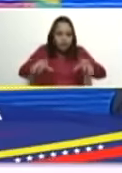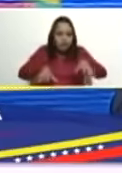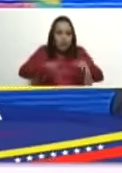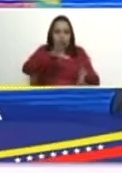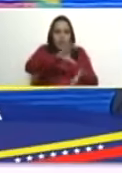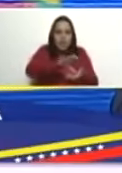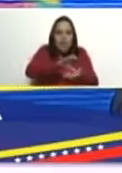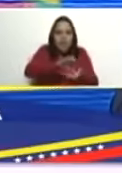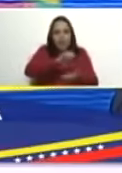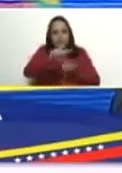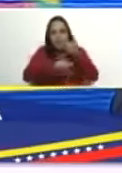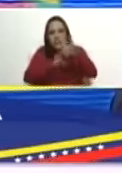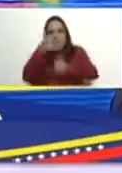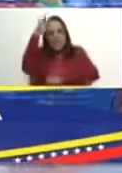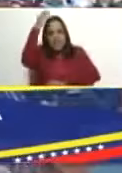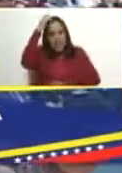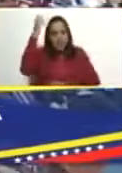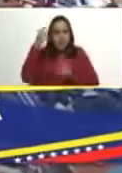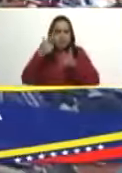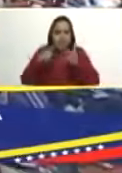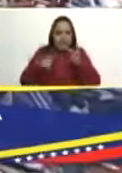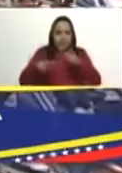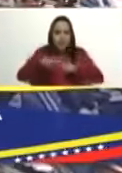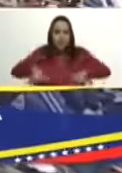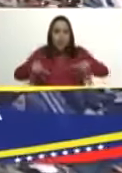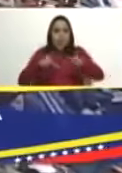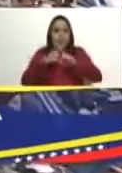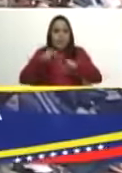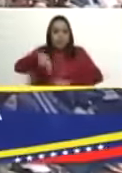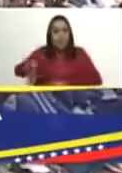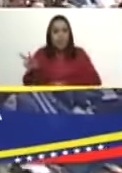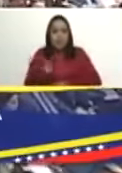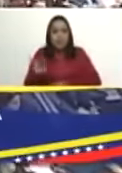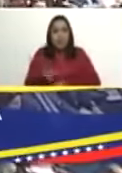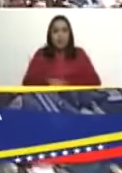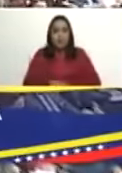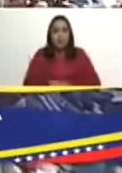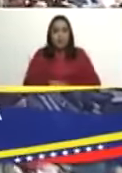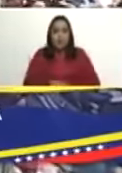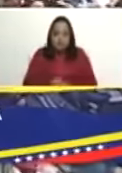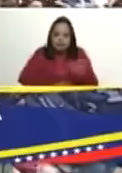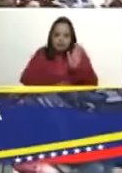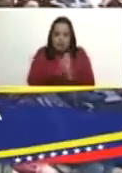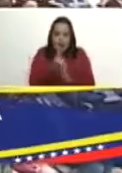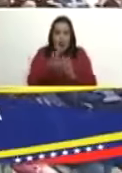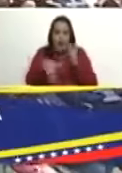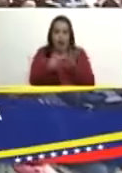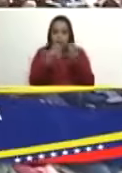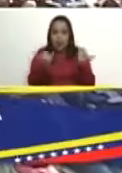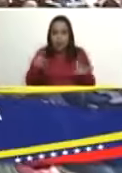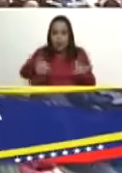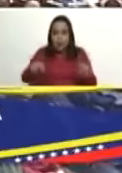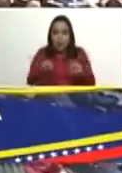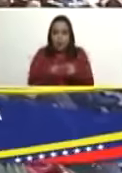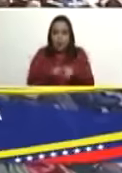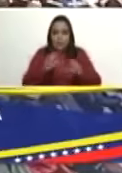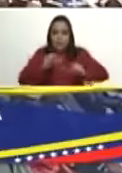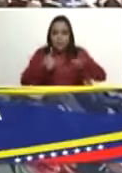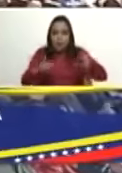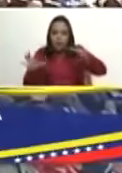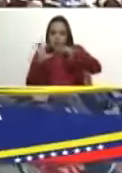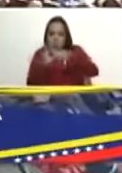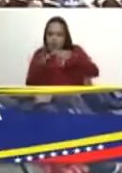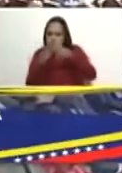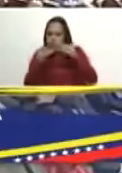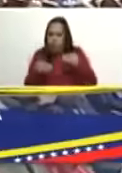capitanías, virreinatos, etcétera, pero en Venezuela la formación del territorio que tenemos hoy ocurrió por la unión de todas